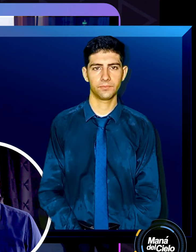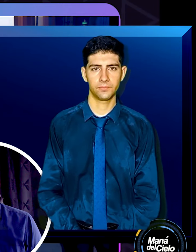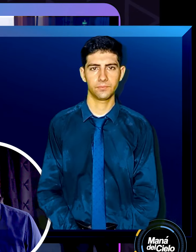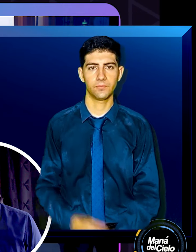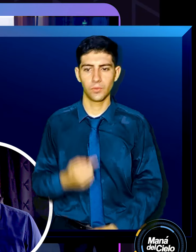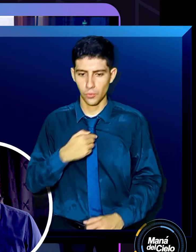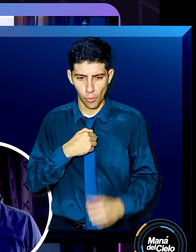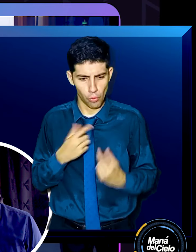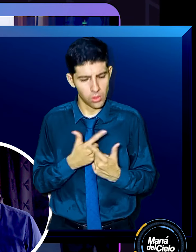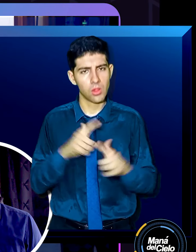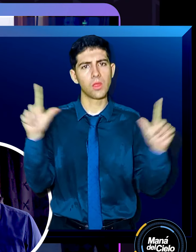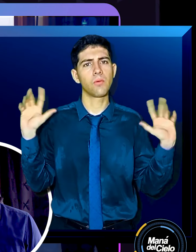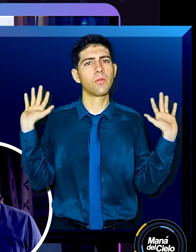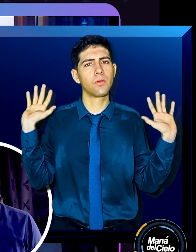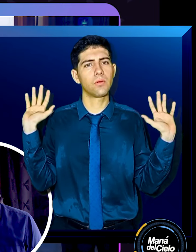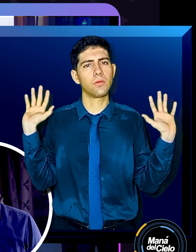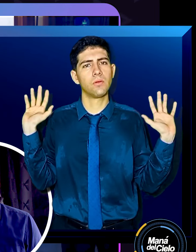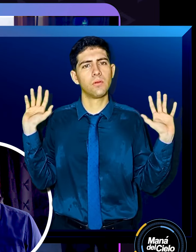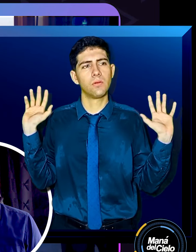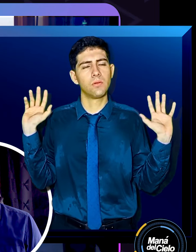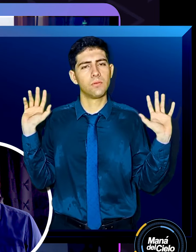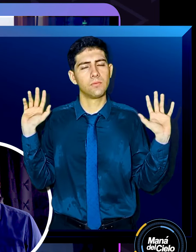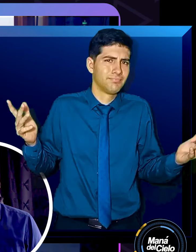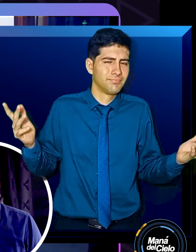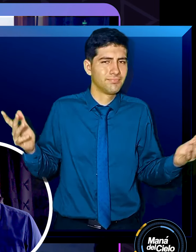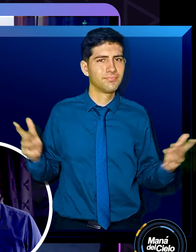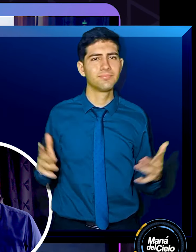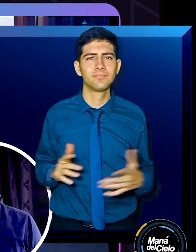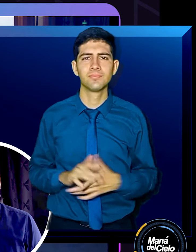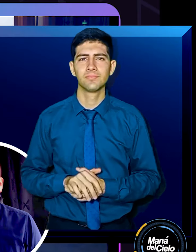Porque yo no estoy encerrado, estoy libre.